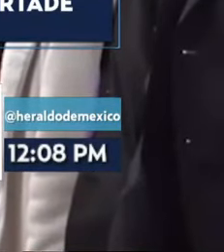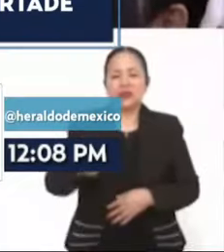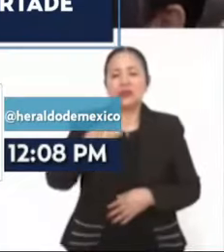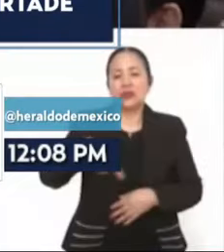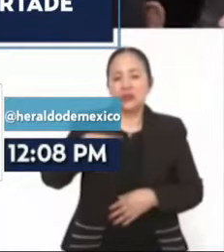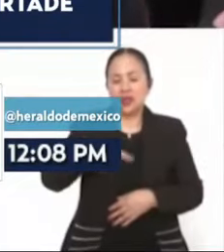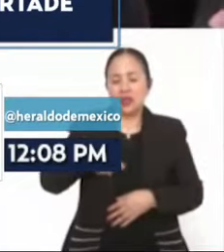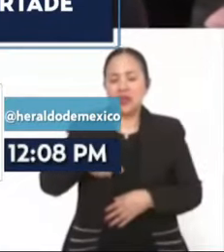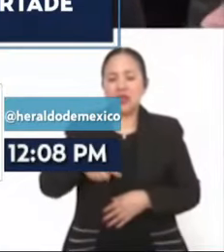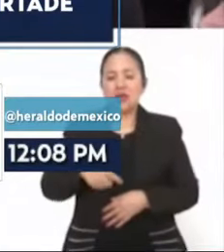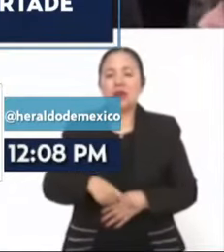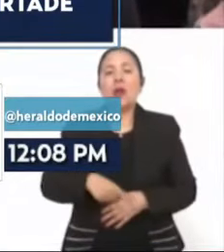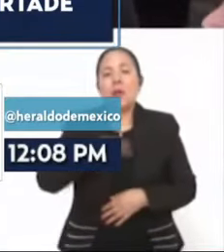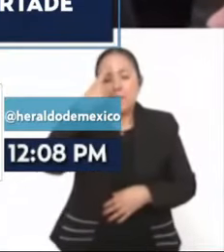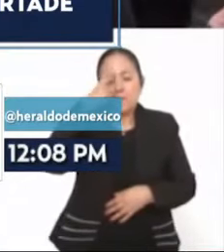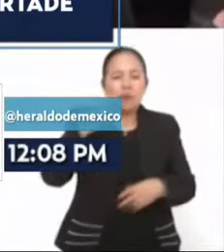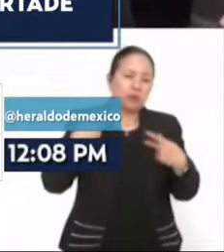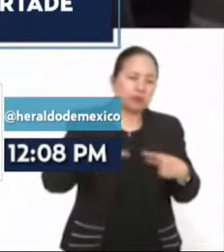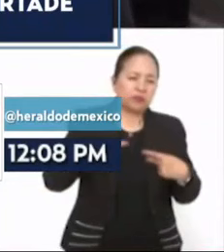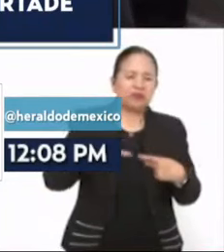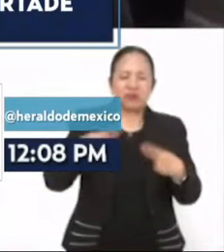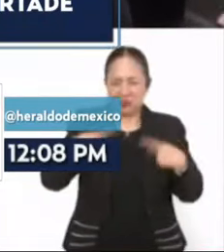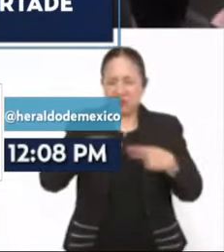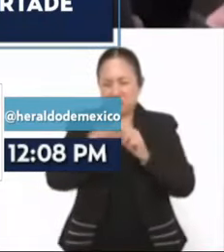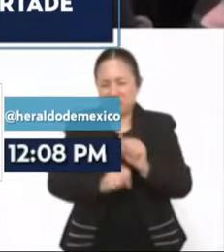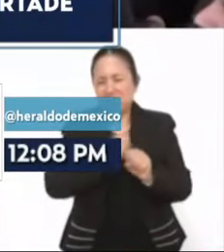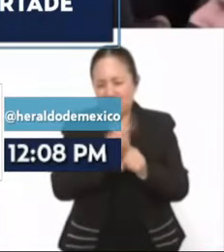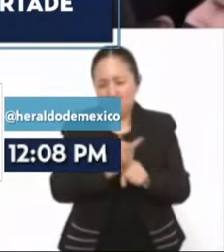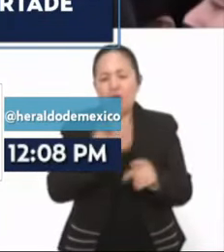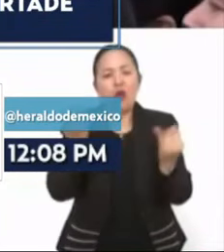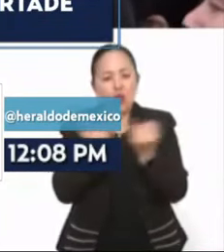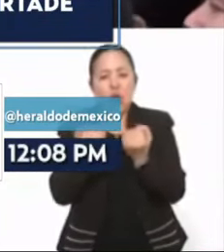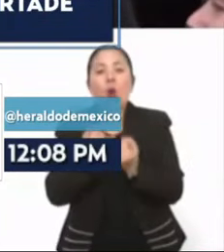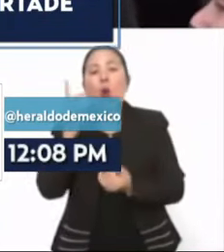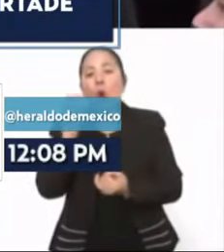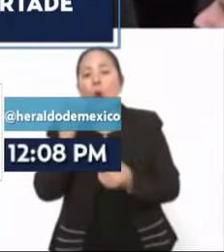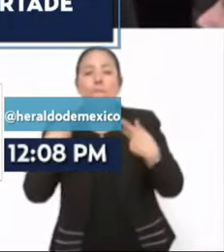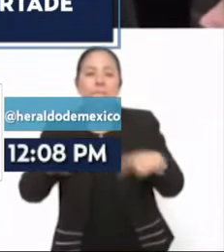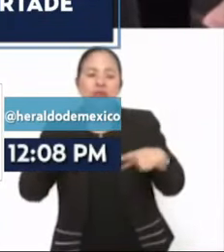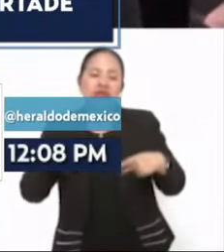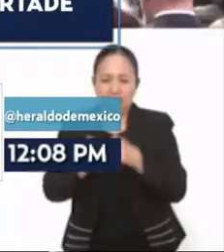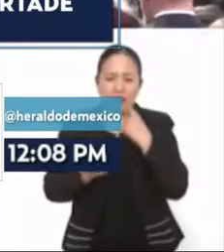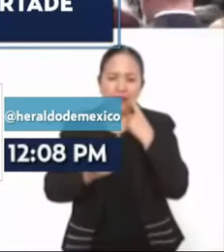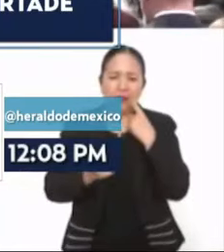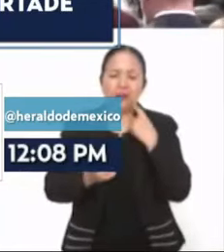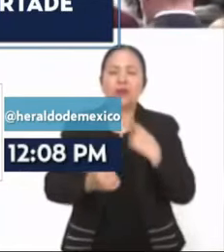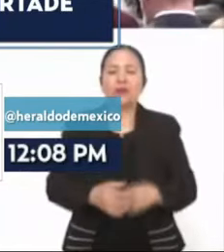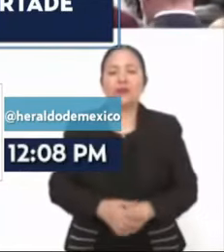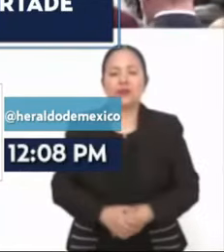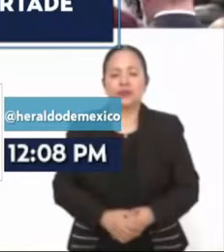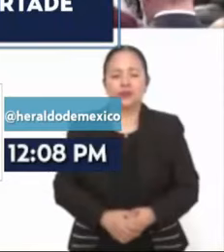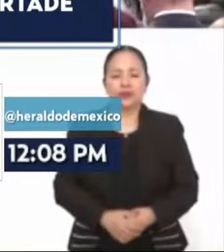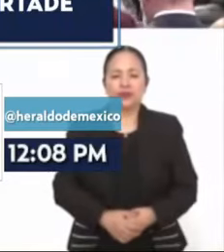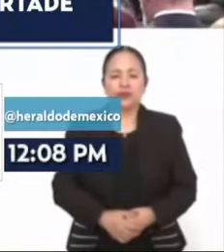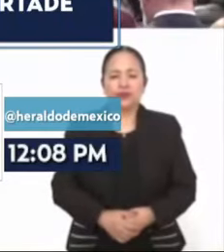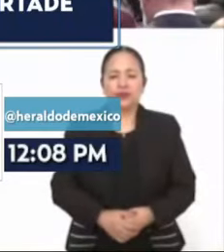que ella dijo que va a realizar a partir de ahora, que va a ser impulsar a la democracia y apoyo a las víctimas. Es mi reporte hasta el momento, Blanca. Regreso